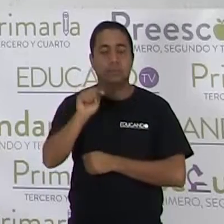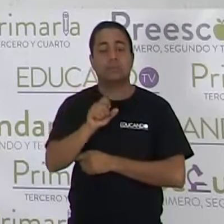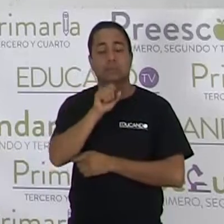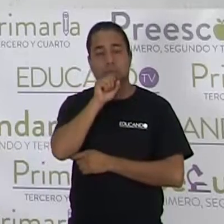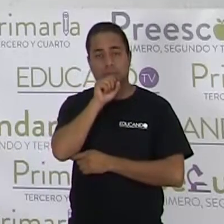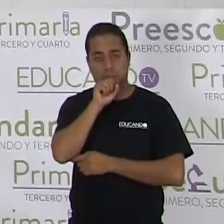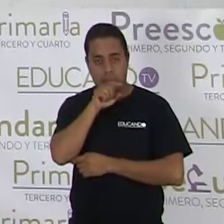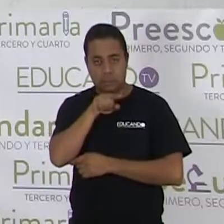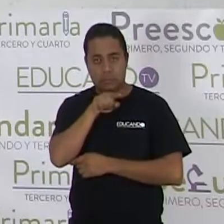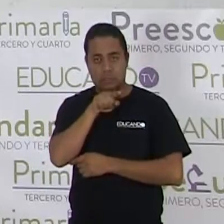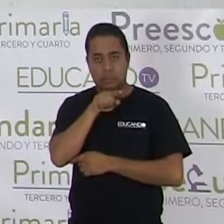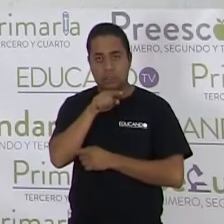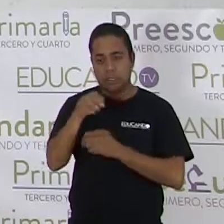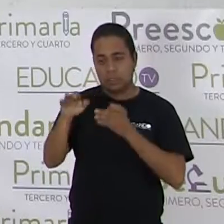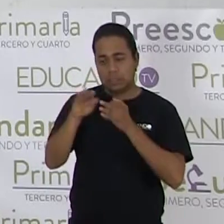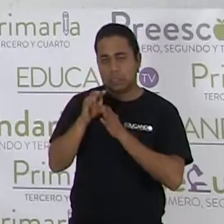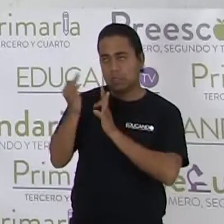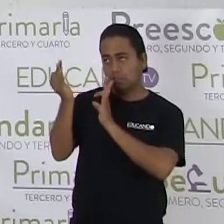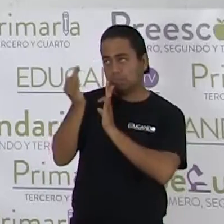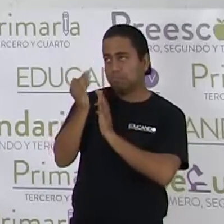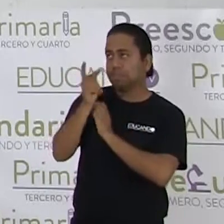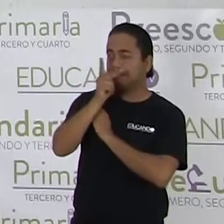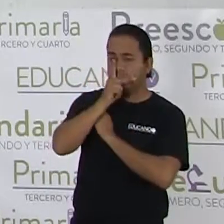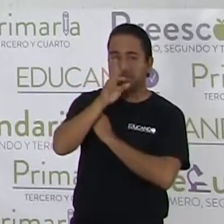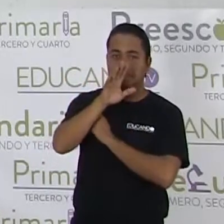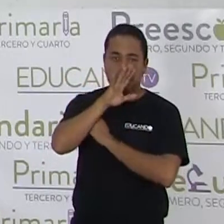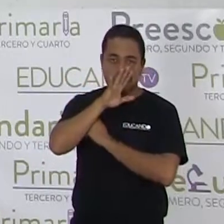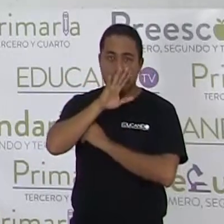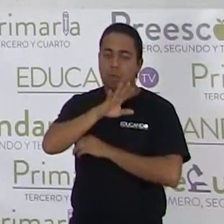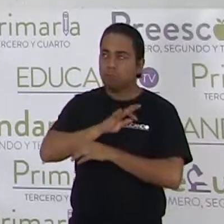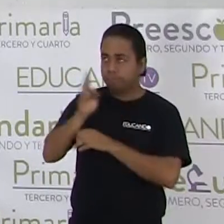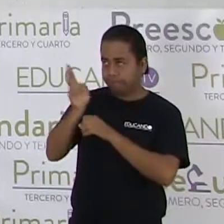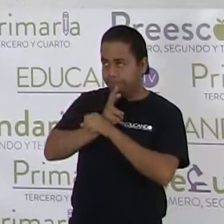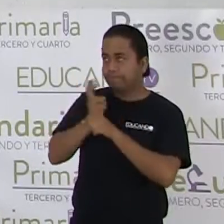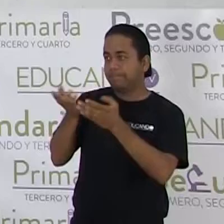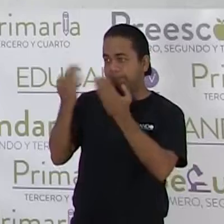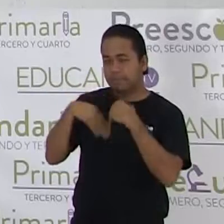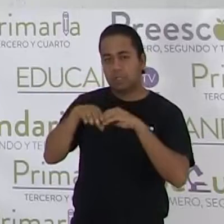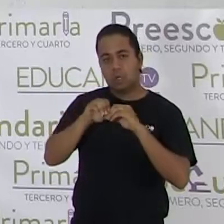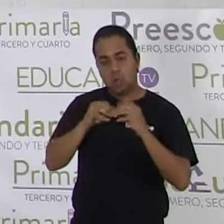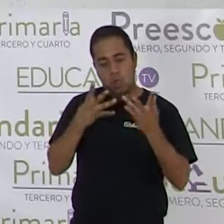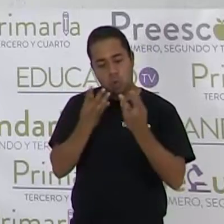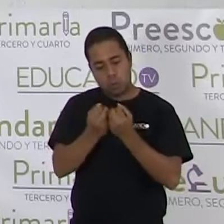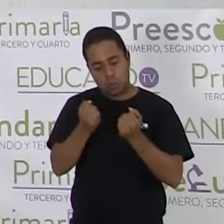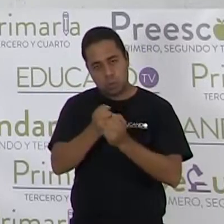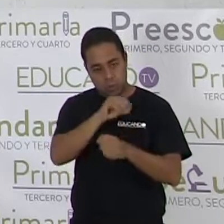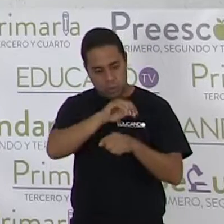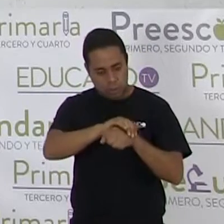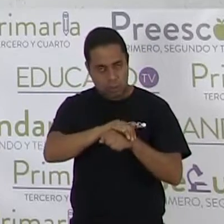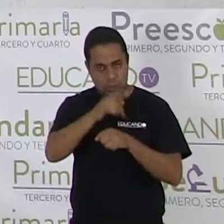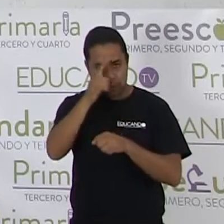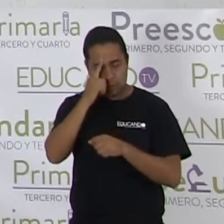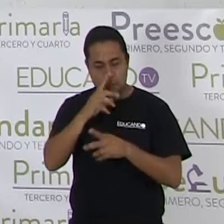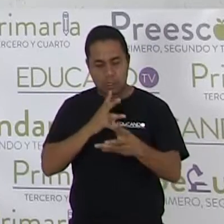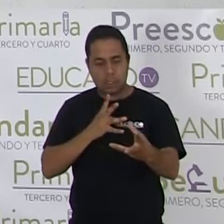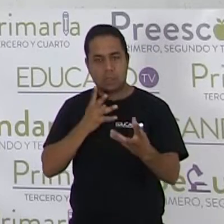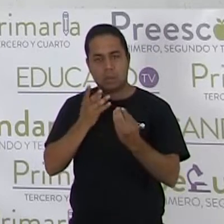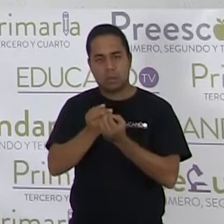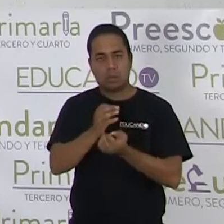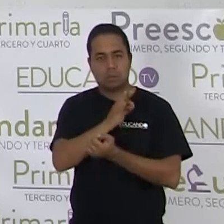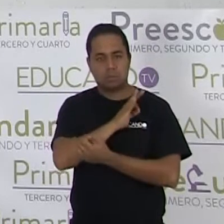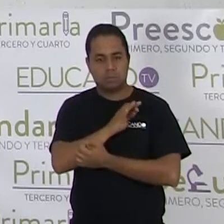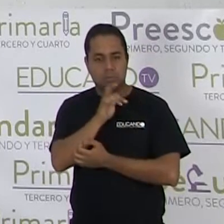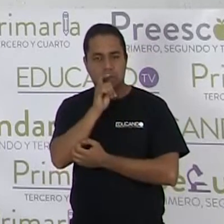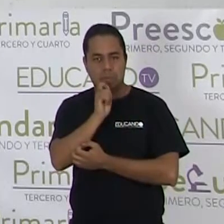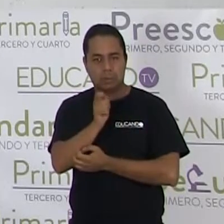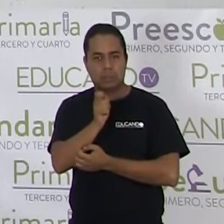También, si estás cerca papá o mamá, puedes invitarlos o reunirte con tus amigos para que juntos